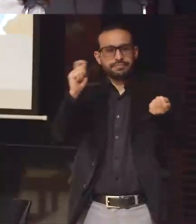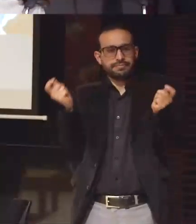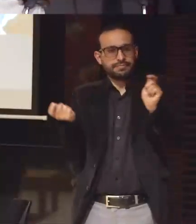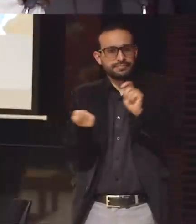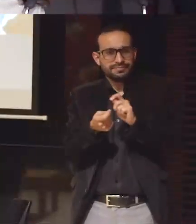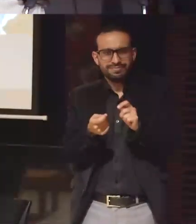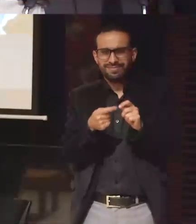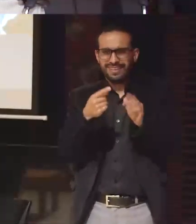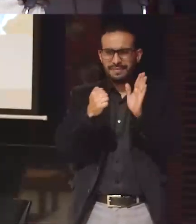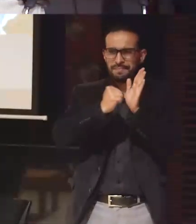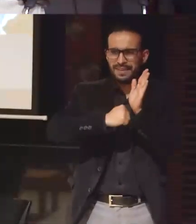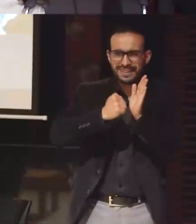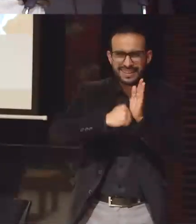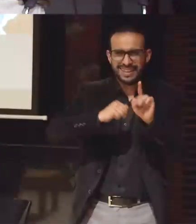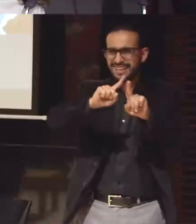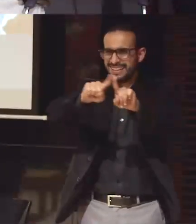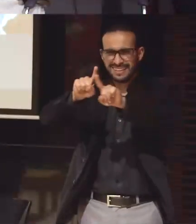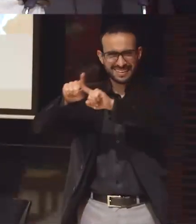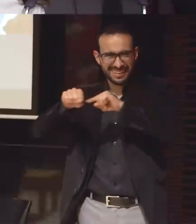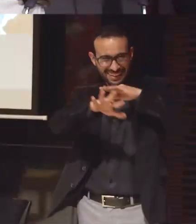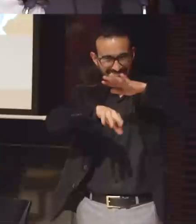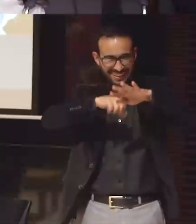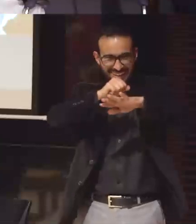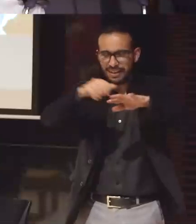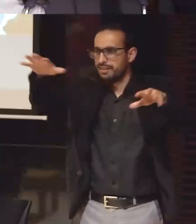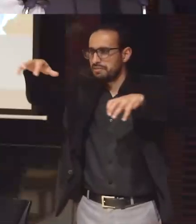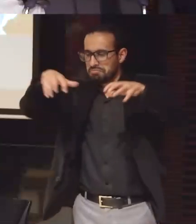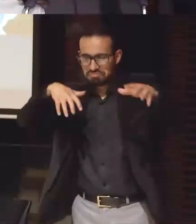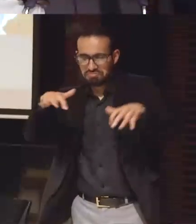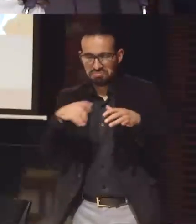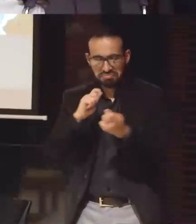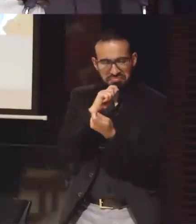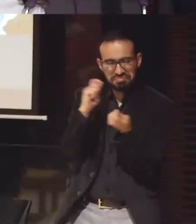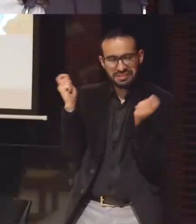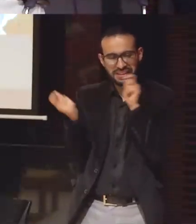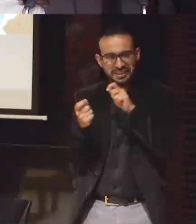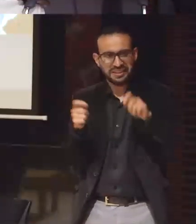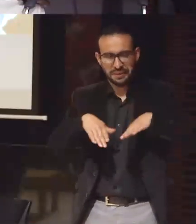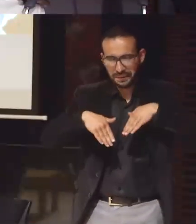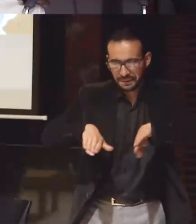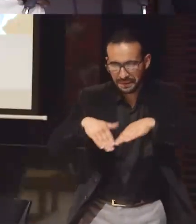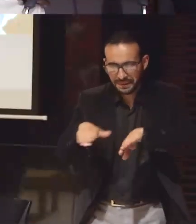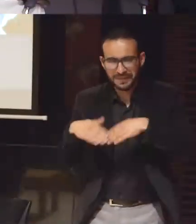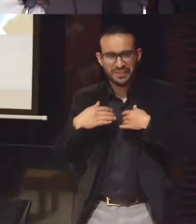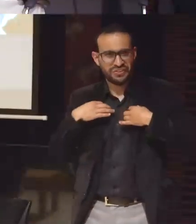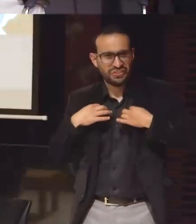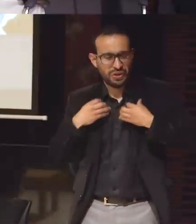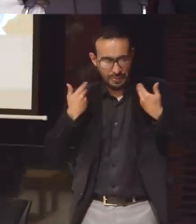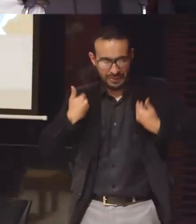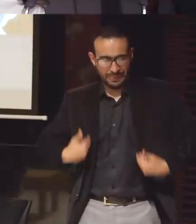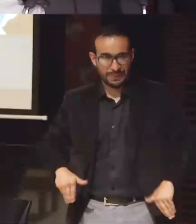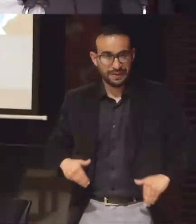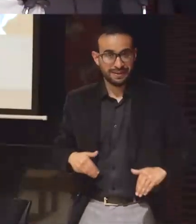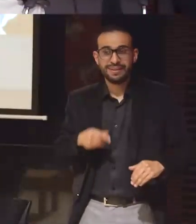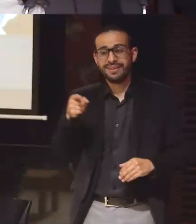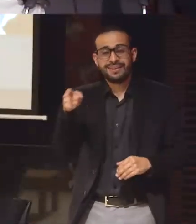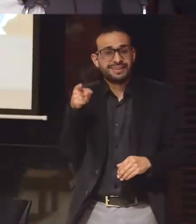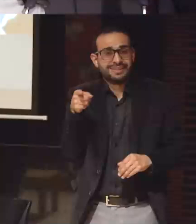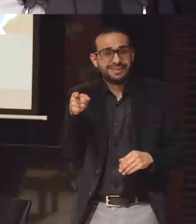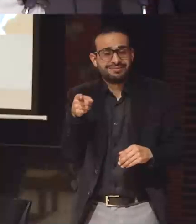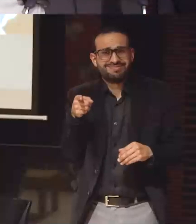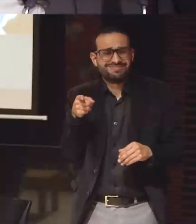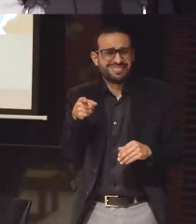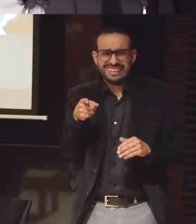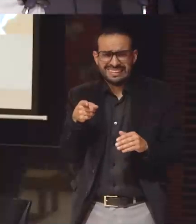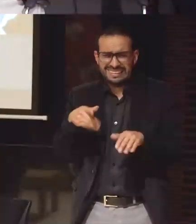y resignifican algo que es lo que en sí las personas que han habitado la calle buscan cuando quieren salir de esto,